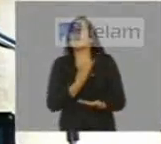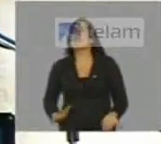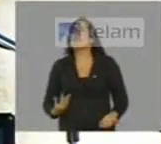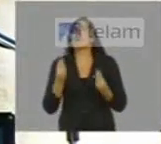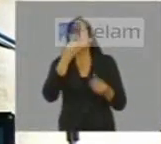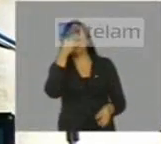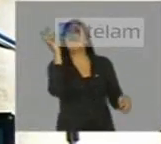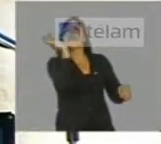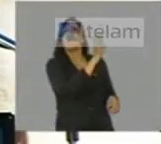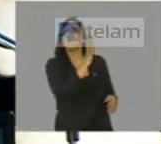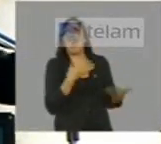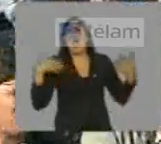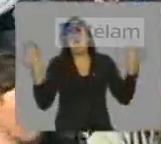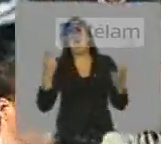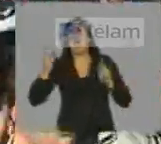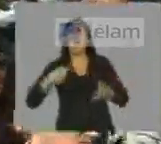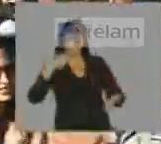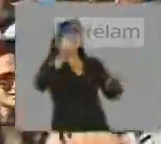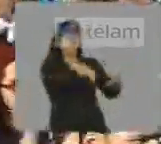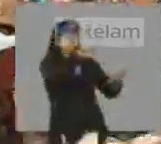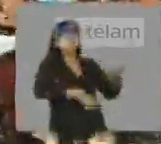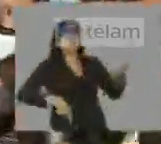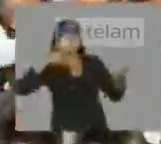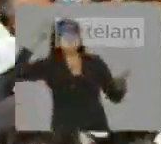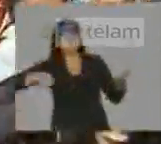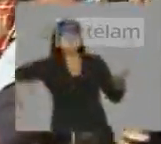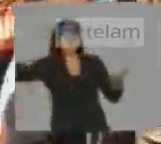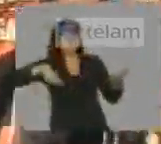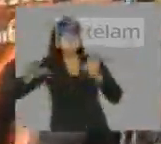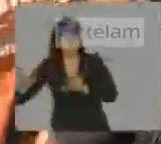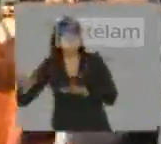si le tumbo todo, esta es la verdad.